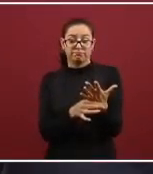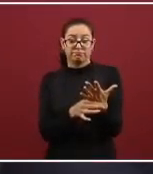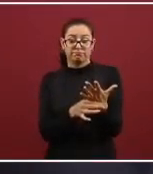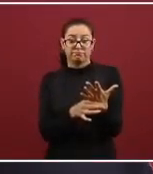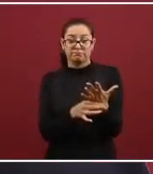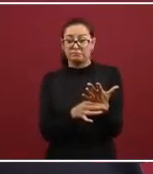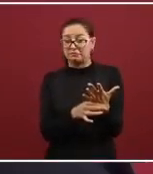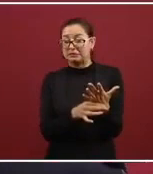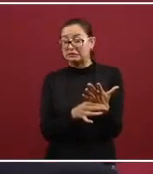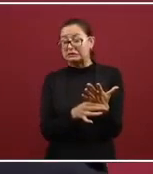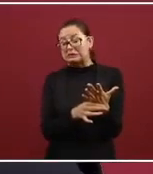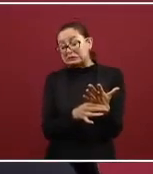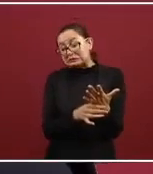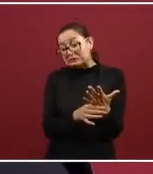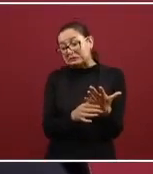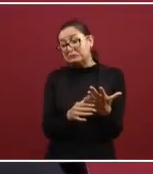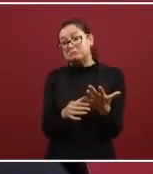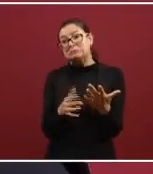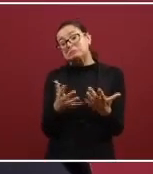cuando mucho